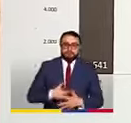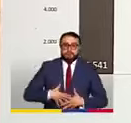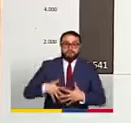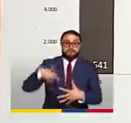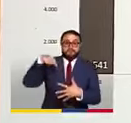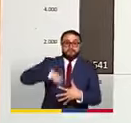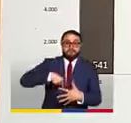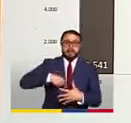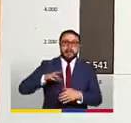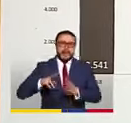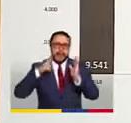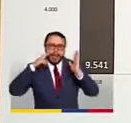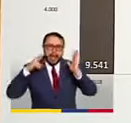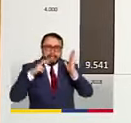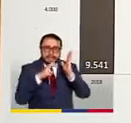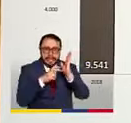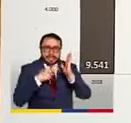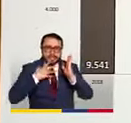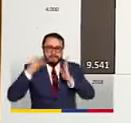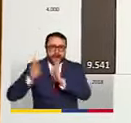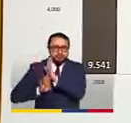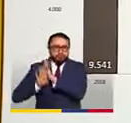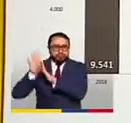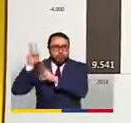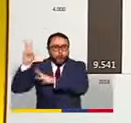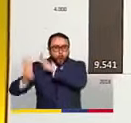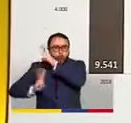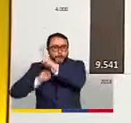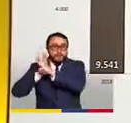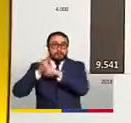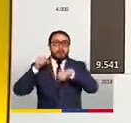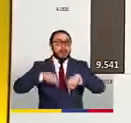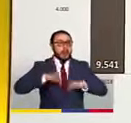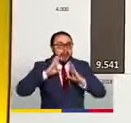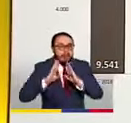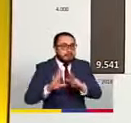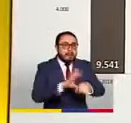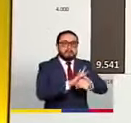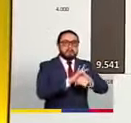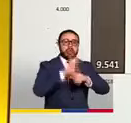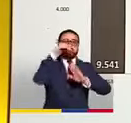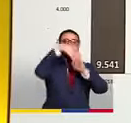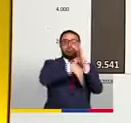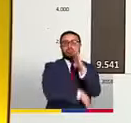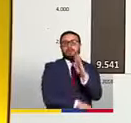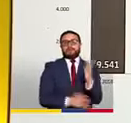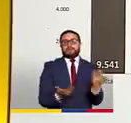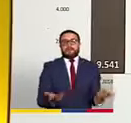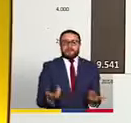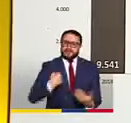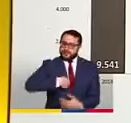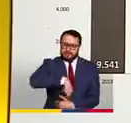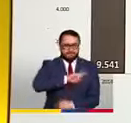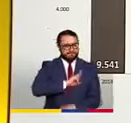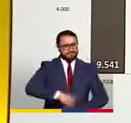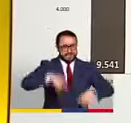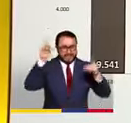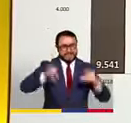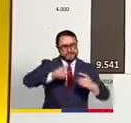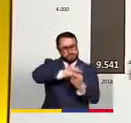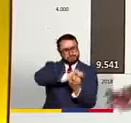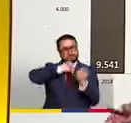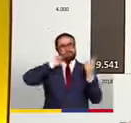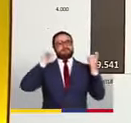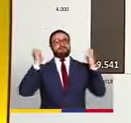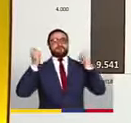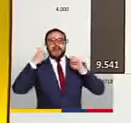la ciencia que sí había avanzado en el mundo. Y entonces nosotros lo que produjimos es irrigar